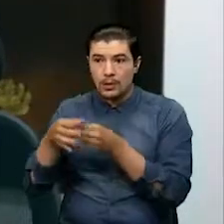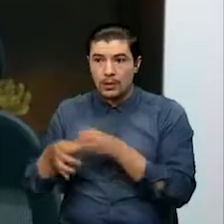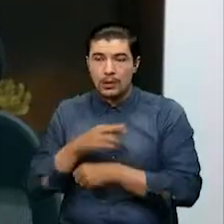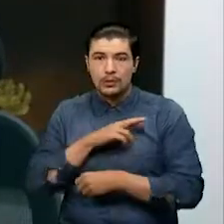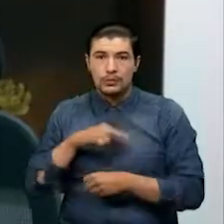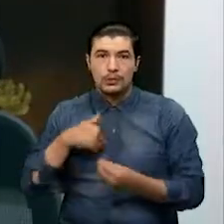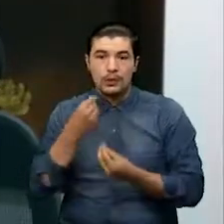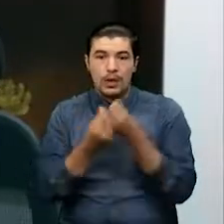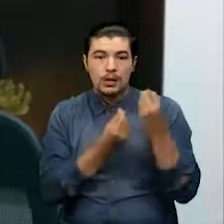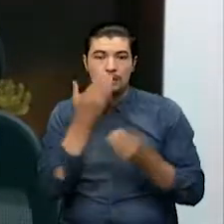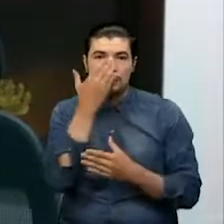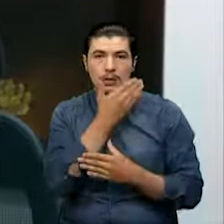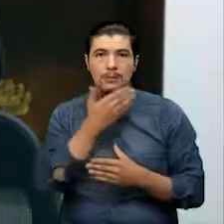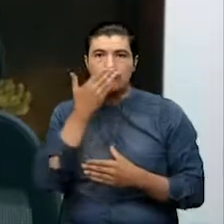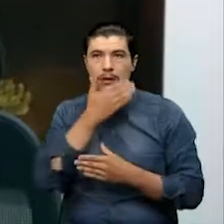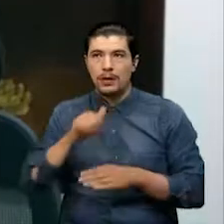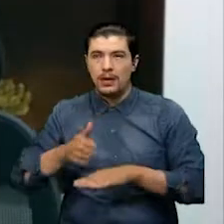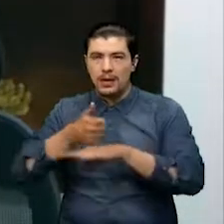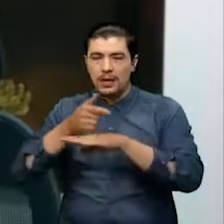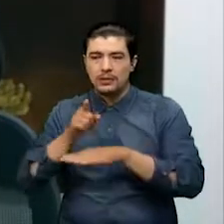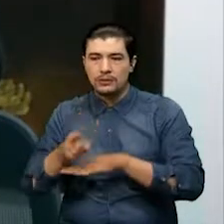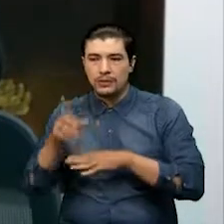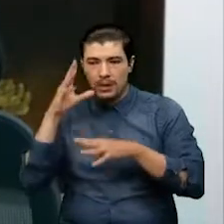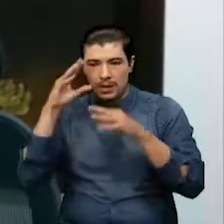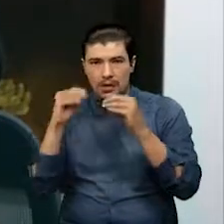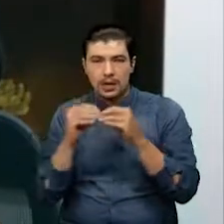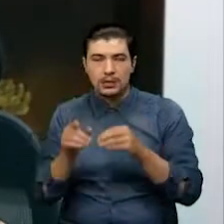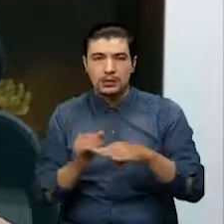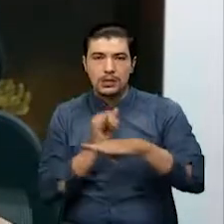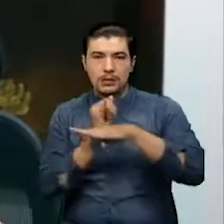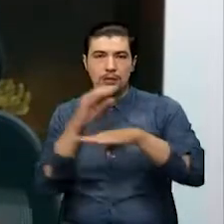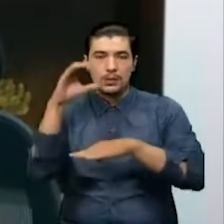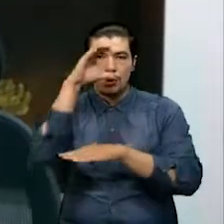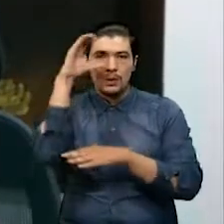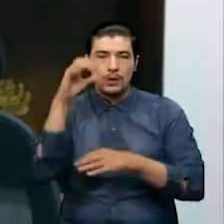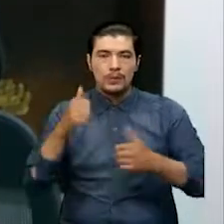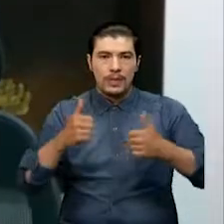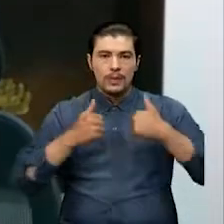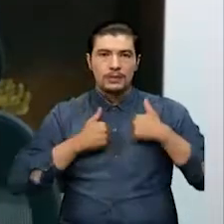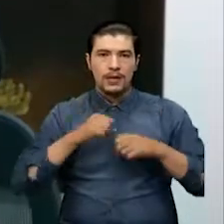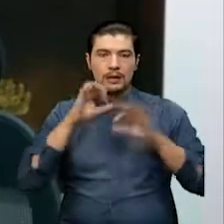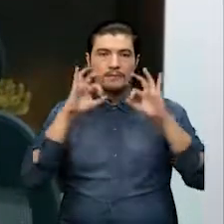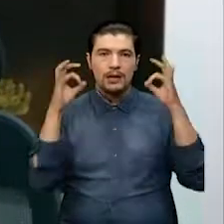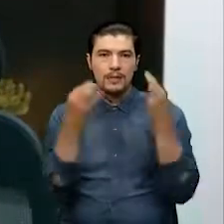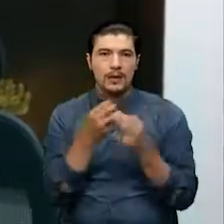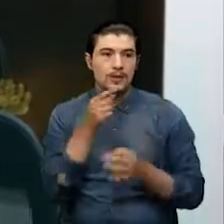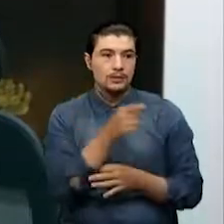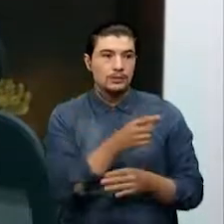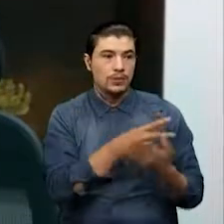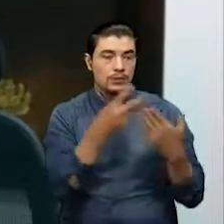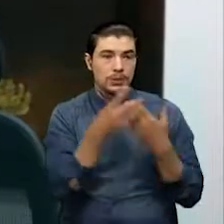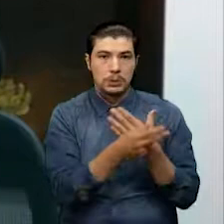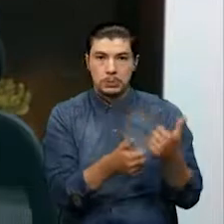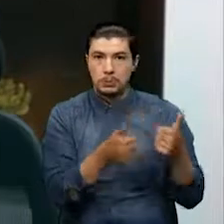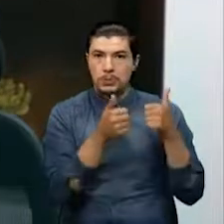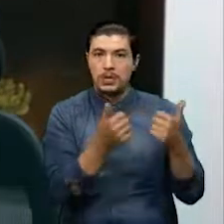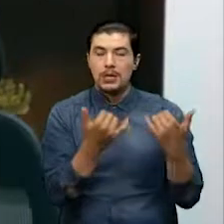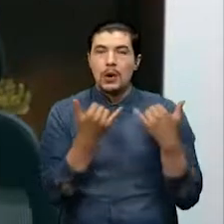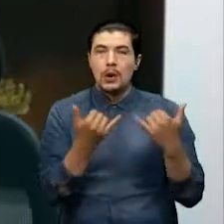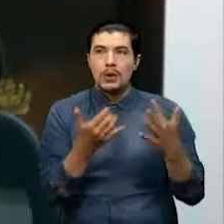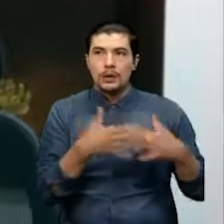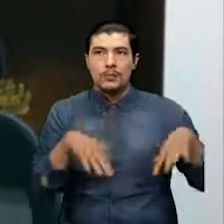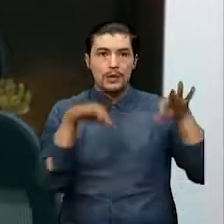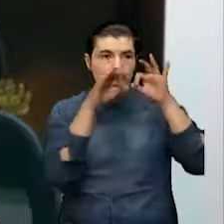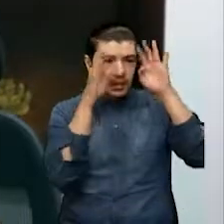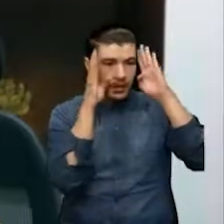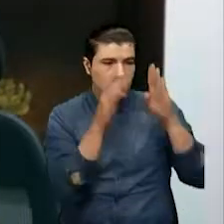prueba piloto junto con el instituto colombiano de bienestar familiar que fue muy exitosa y que hoy ha sido tenido en cuenta por